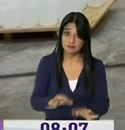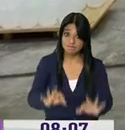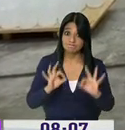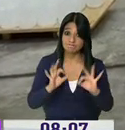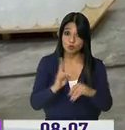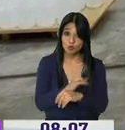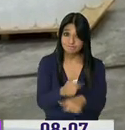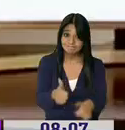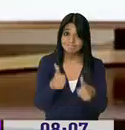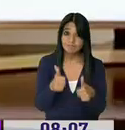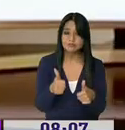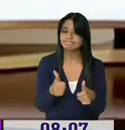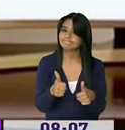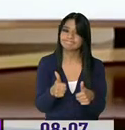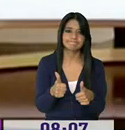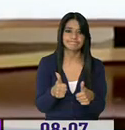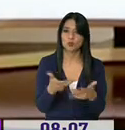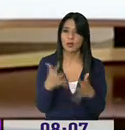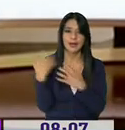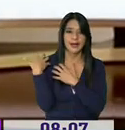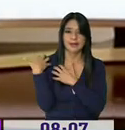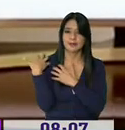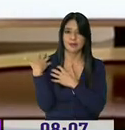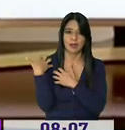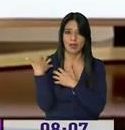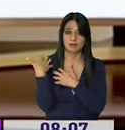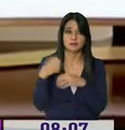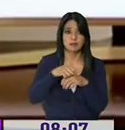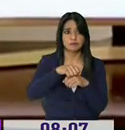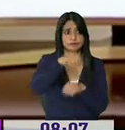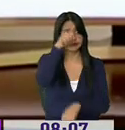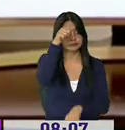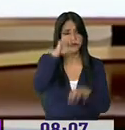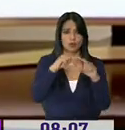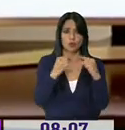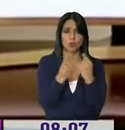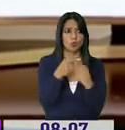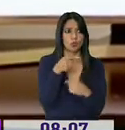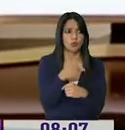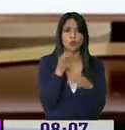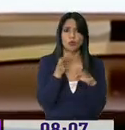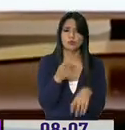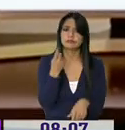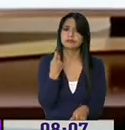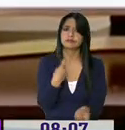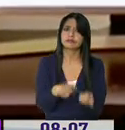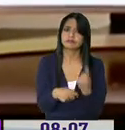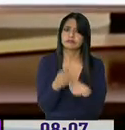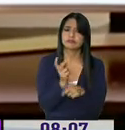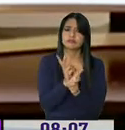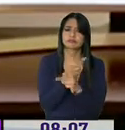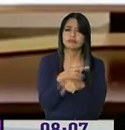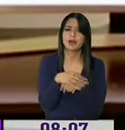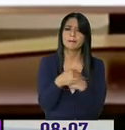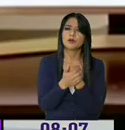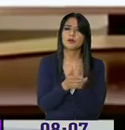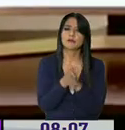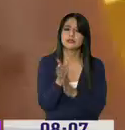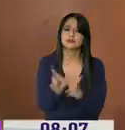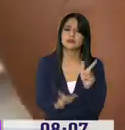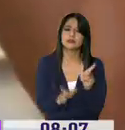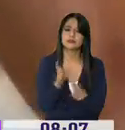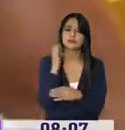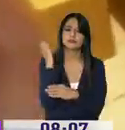uso de las personas. Y se puso al descubierto toda esta organización que pretendía comercializar estos productos aprovechándose de la situación que vive el